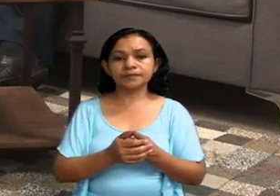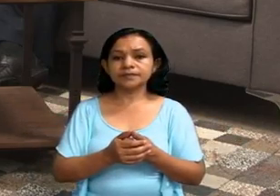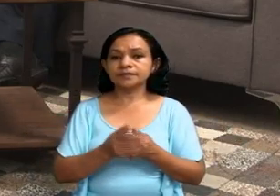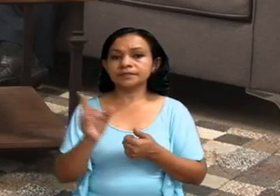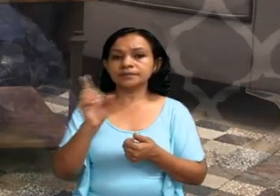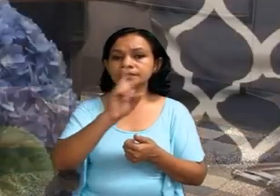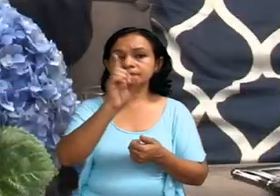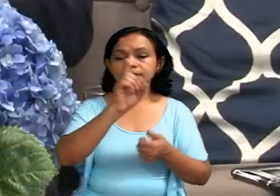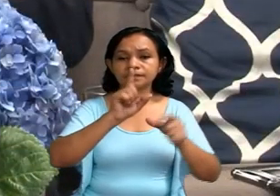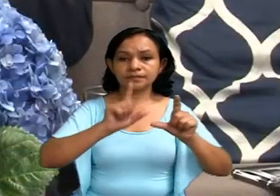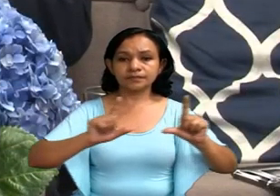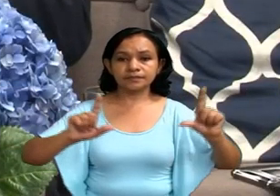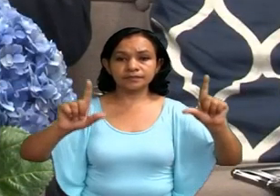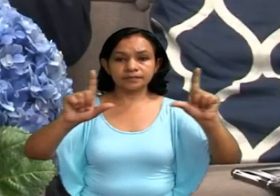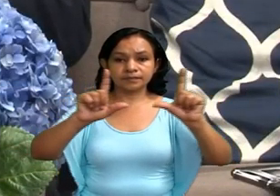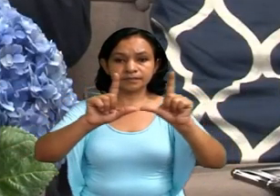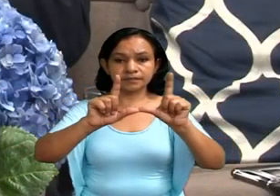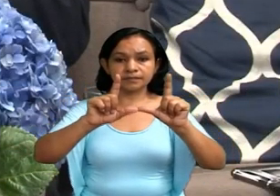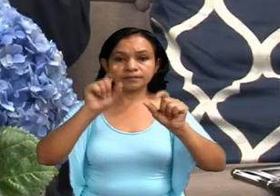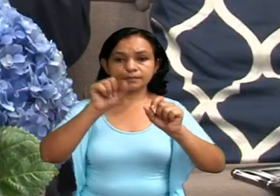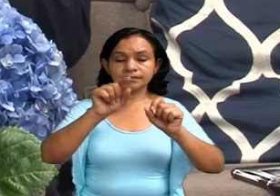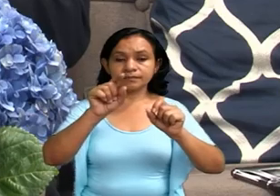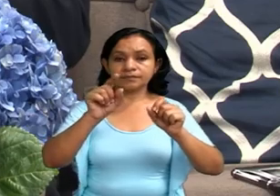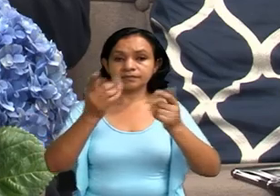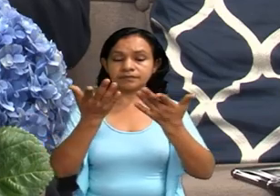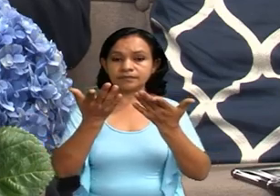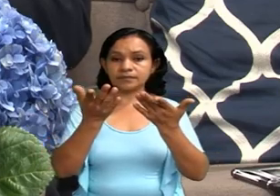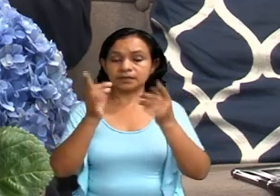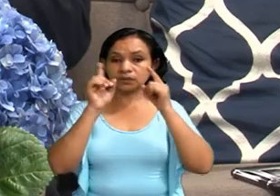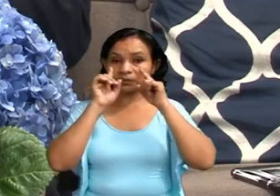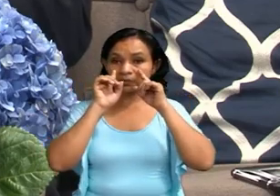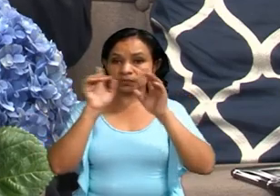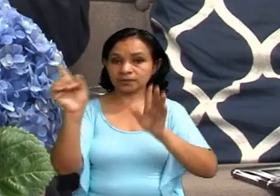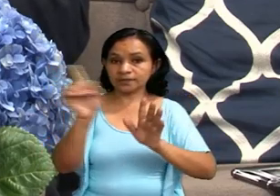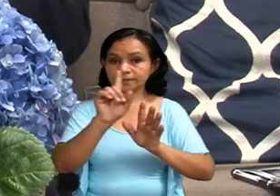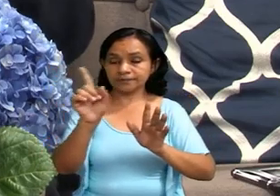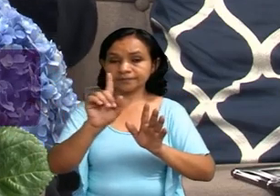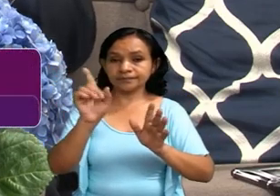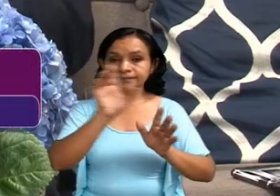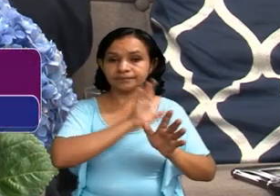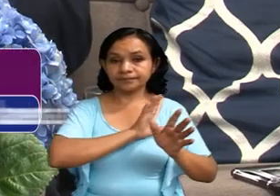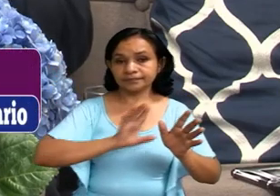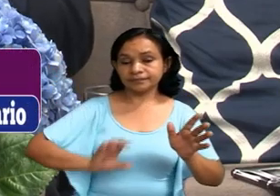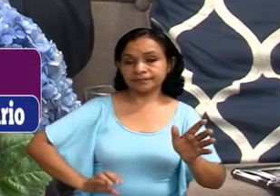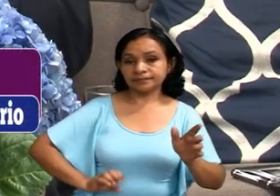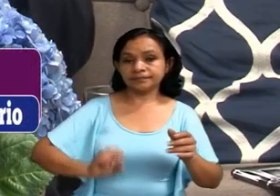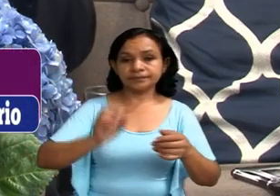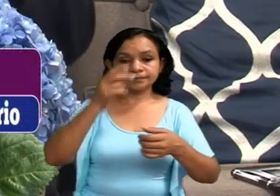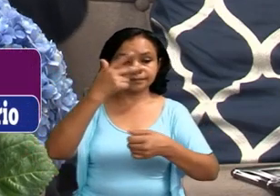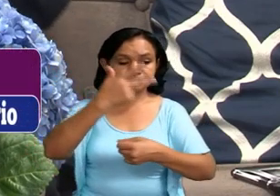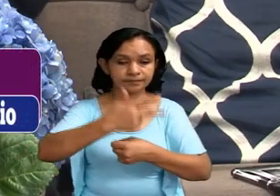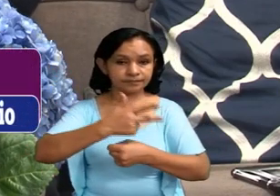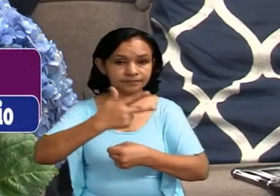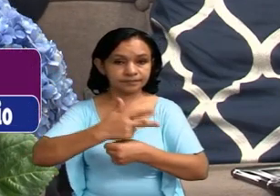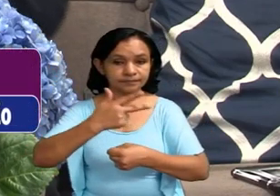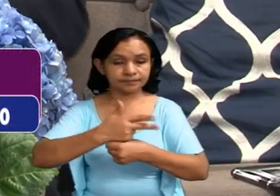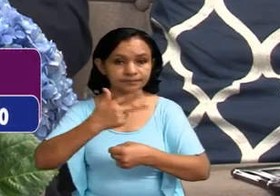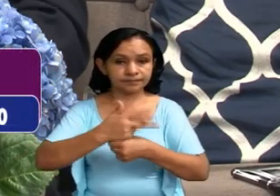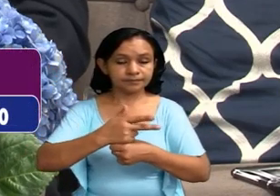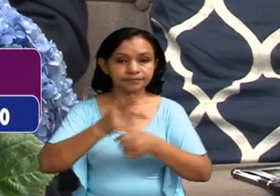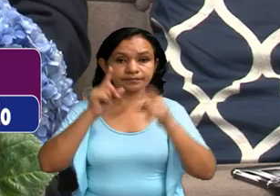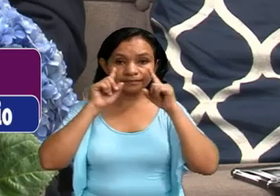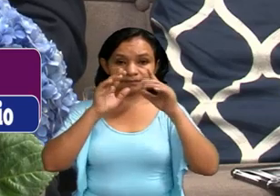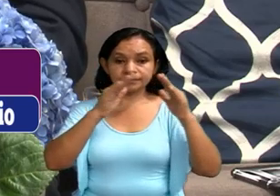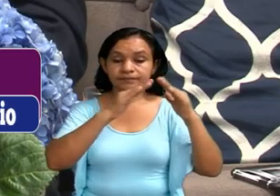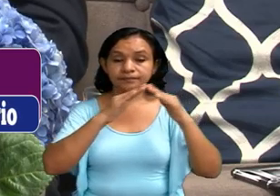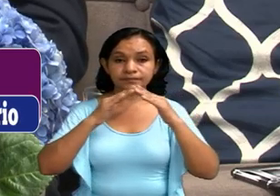en lugares donde hay realmente inseguridad ciudadana, por ejemplo en El Salvador, Guatemala, hay estos proyectos, pero el nivel de seguridad ciudadana es